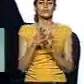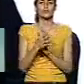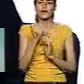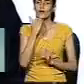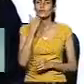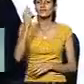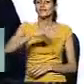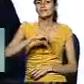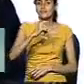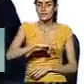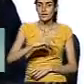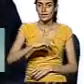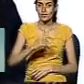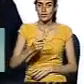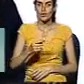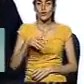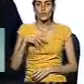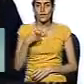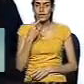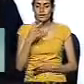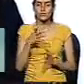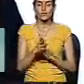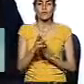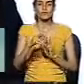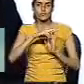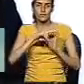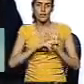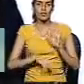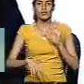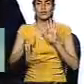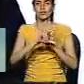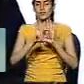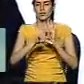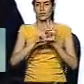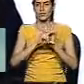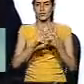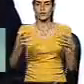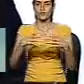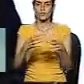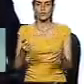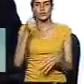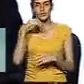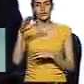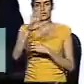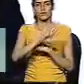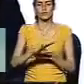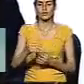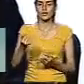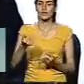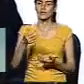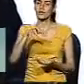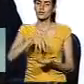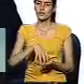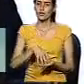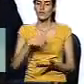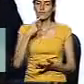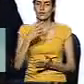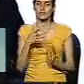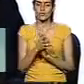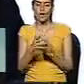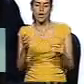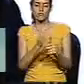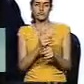insumos necesarios para darle las herramientas de ley a los organismos de seguridad del Estado cuando es retenida un